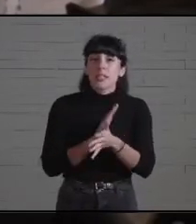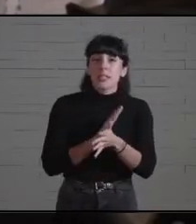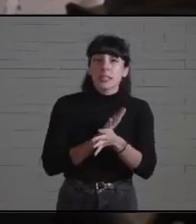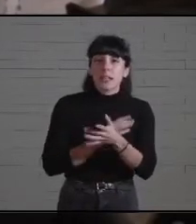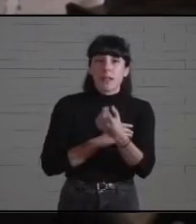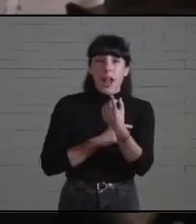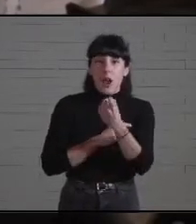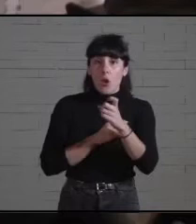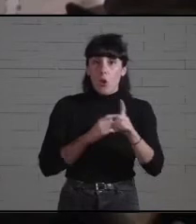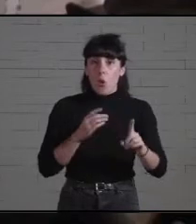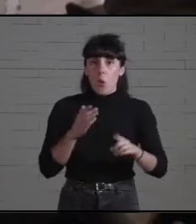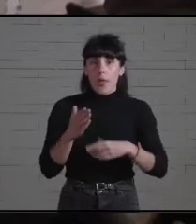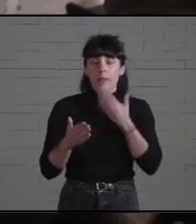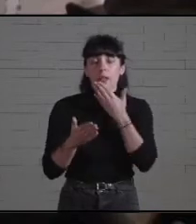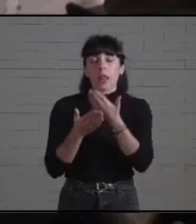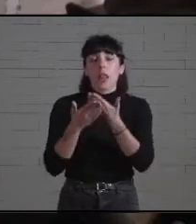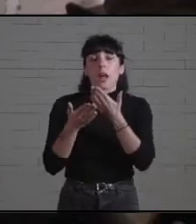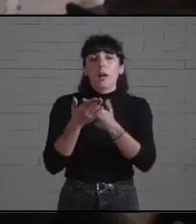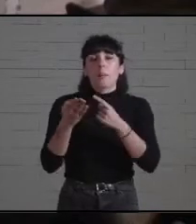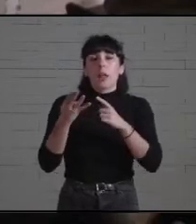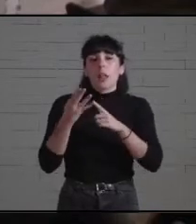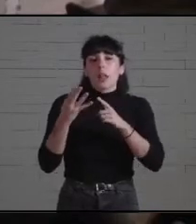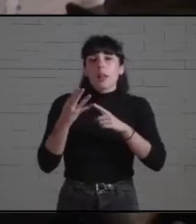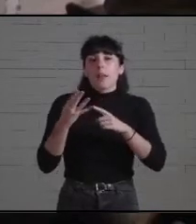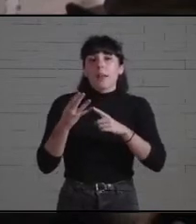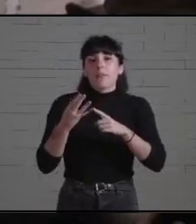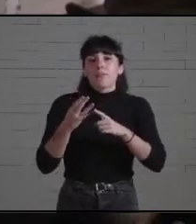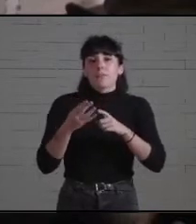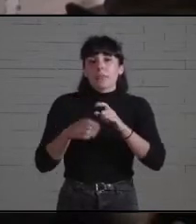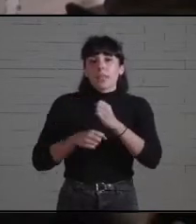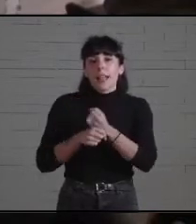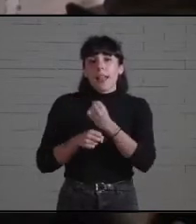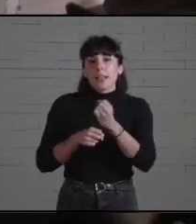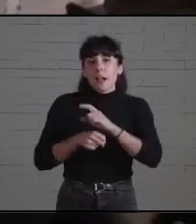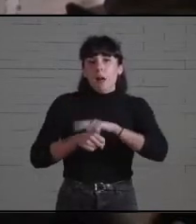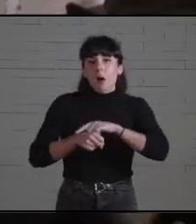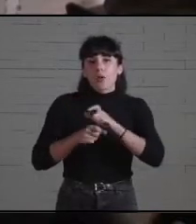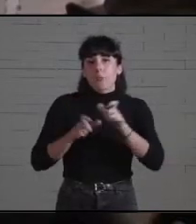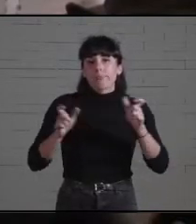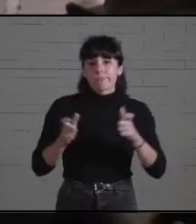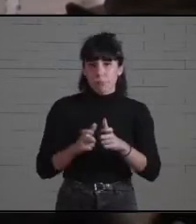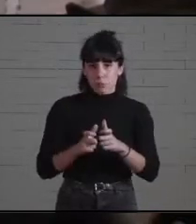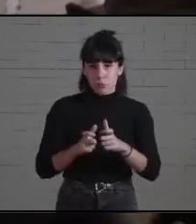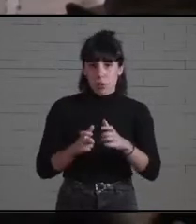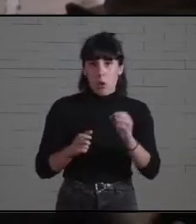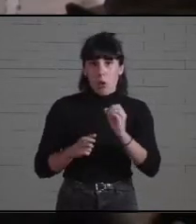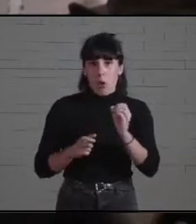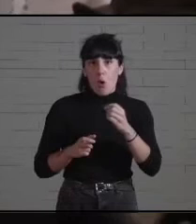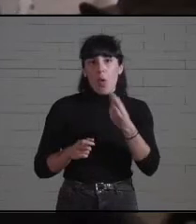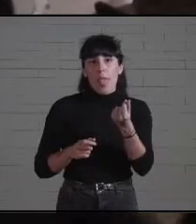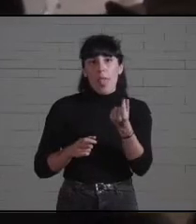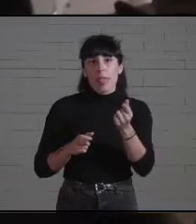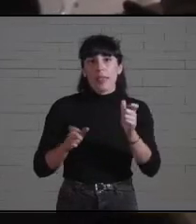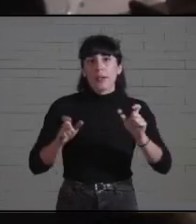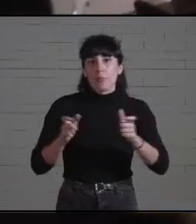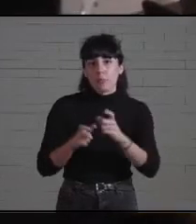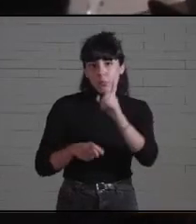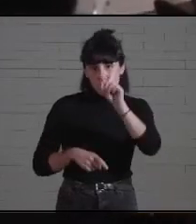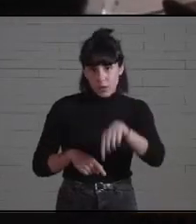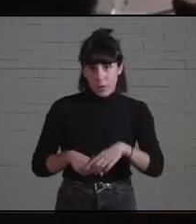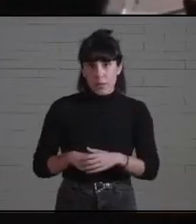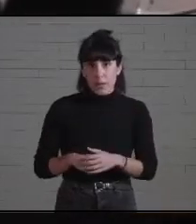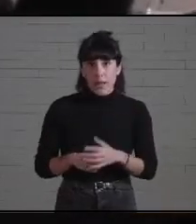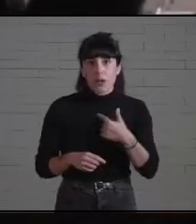una reducción de jornada, nadie necesite renunciar a sus ingresos o solamente una pequeña parte. Por eso